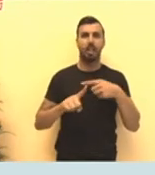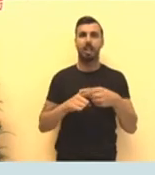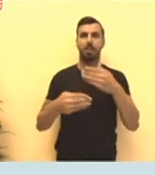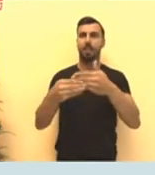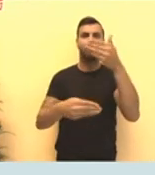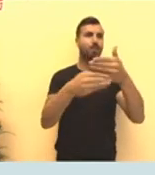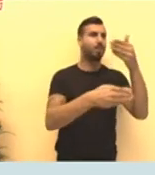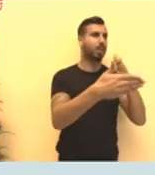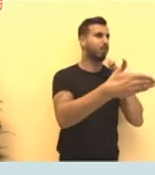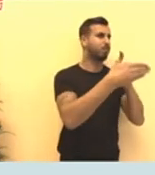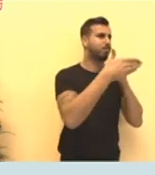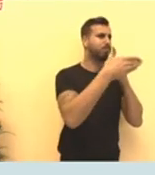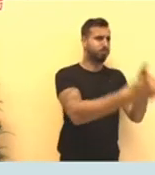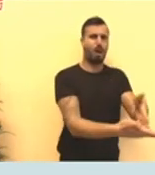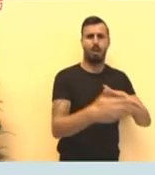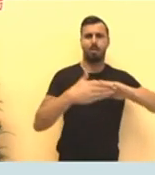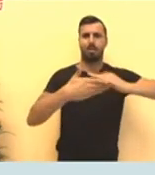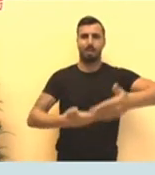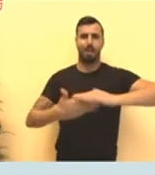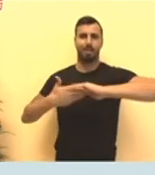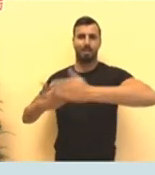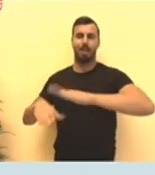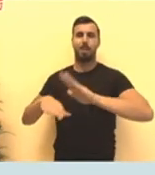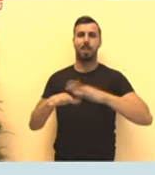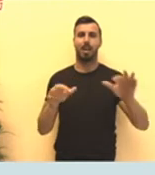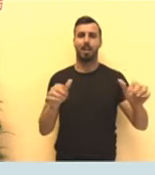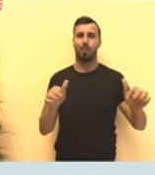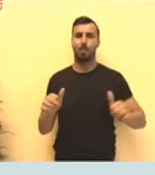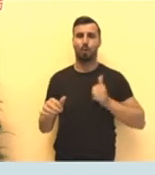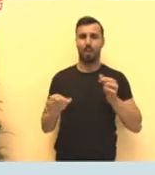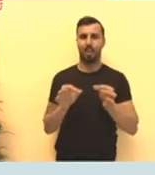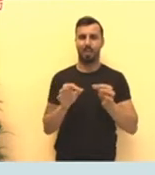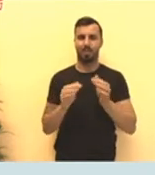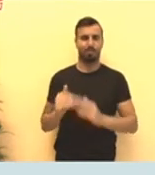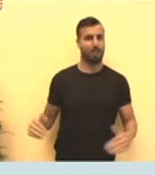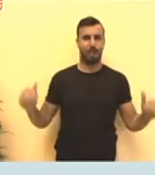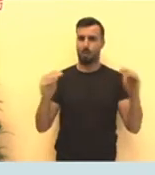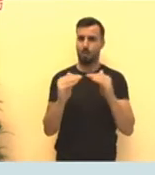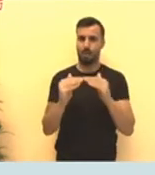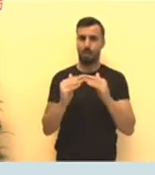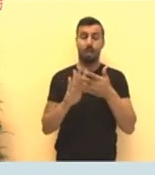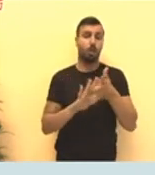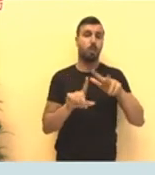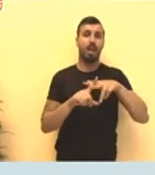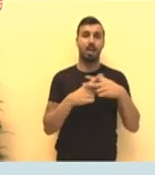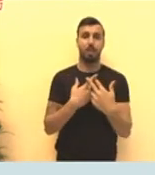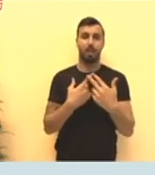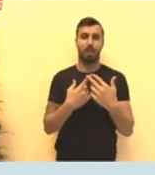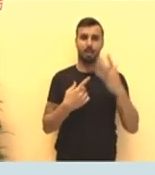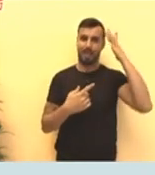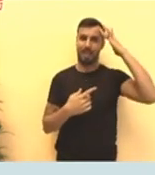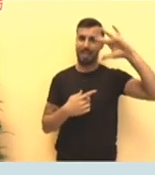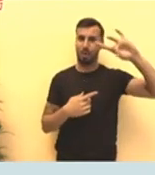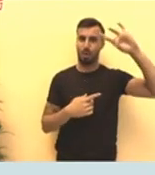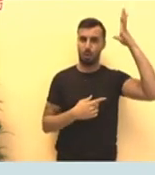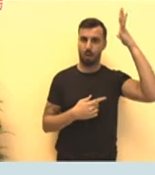una adecuada equiparación de oportunidades. Pasa, por favor. Es una herramienta ideológica nacida en nuestro colectivo